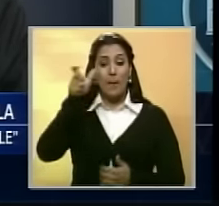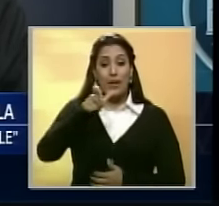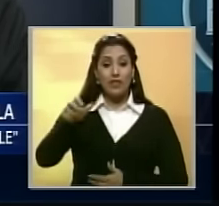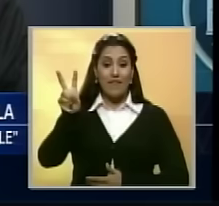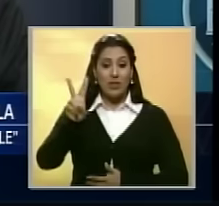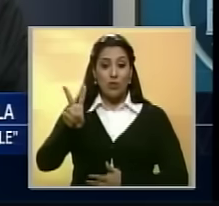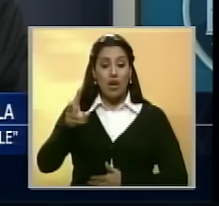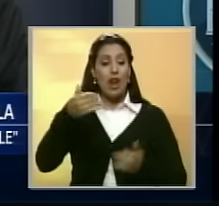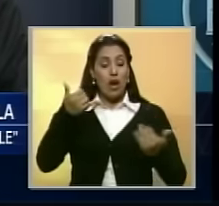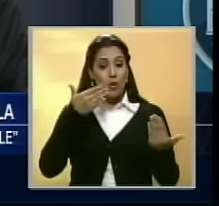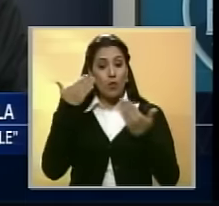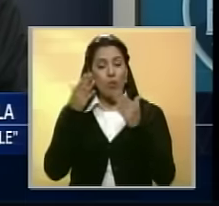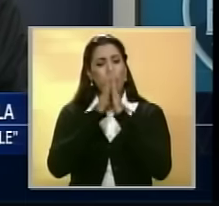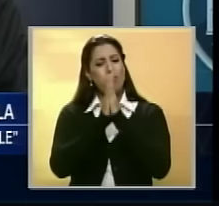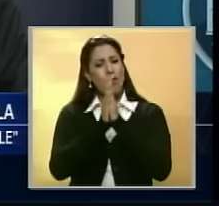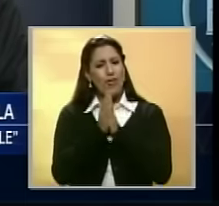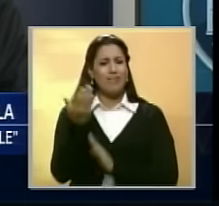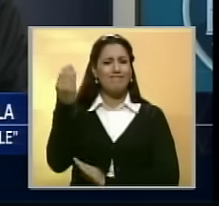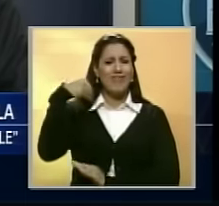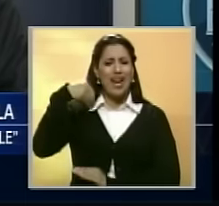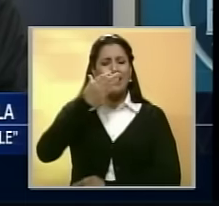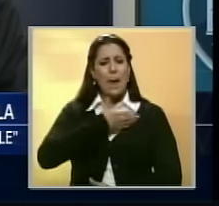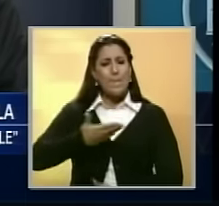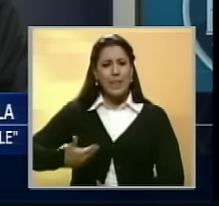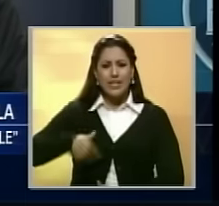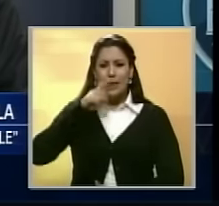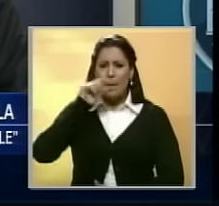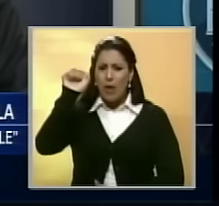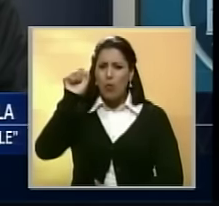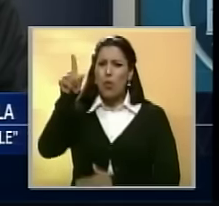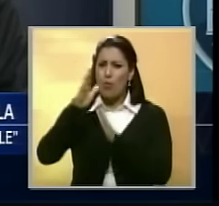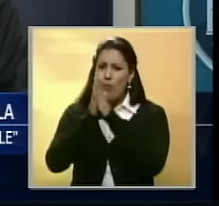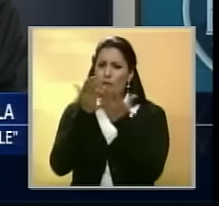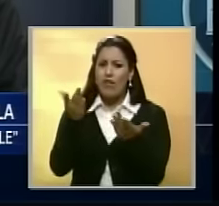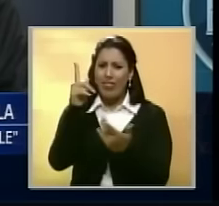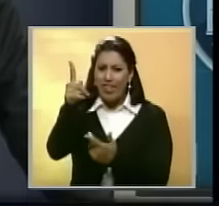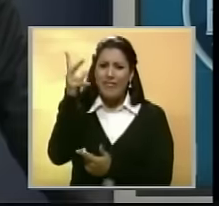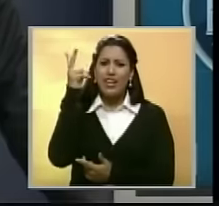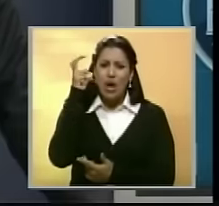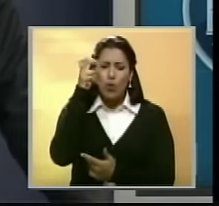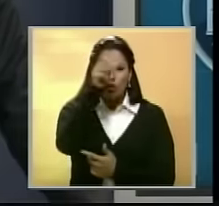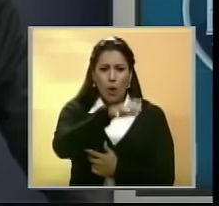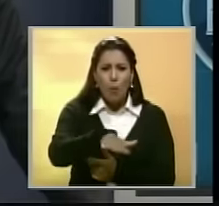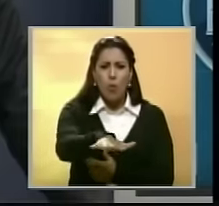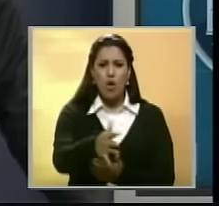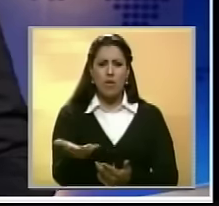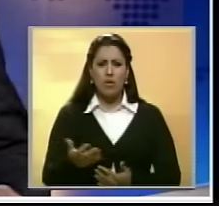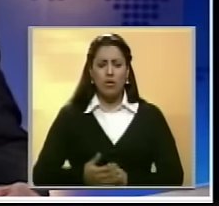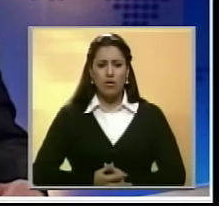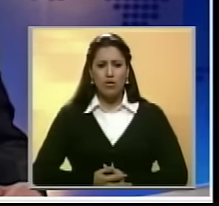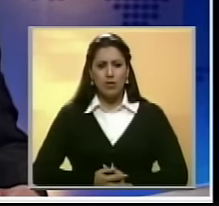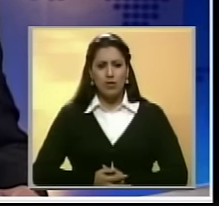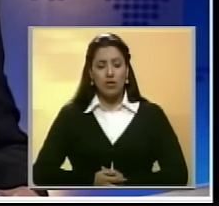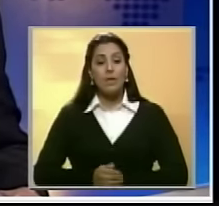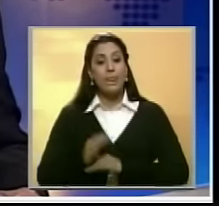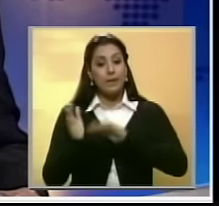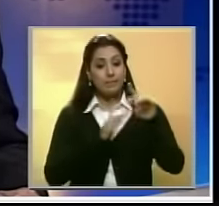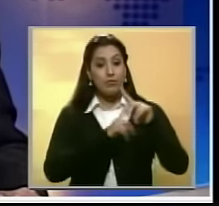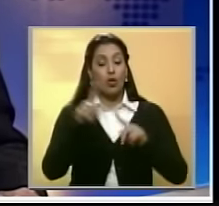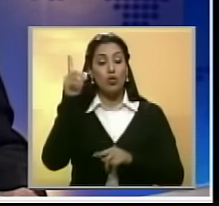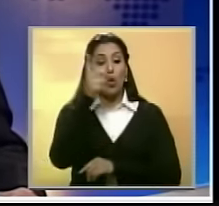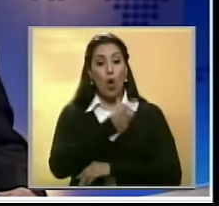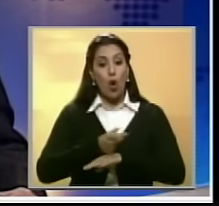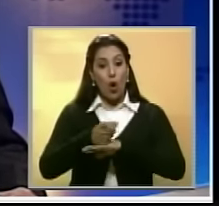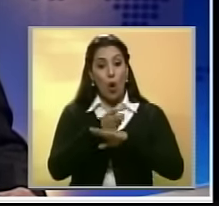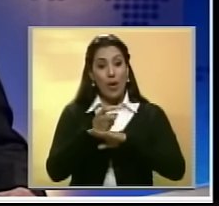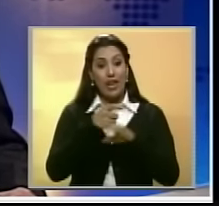venezolana. Earnest pidió además al presidente de la República, Nicolás Maduro, escuchar a sus críticos. El gobierno nacional